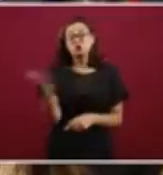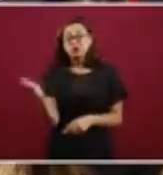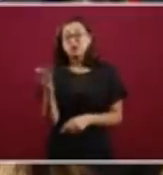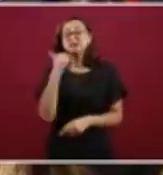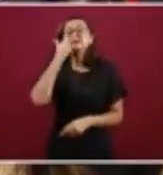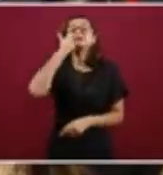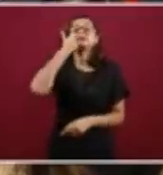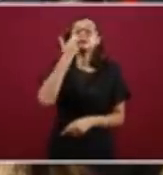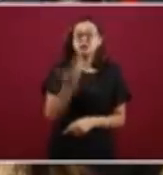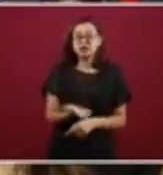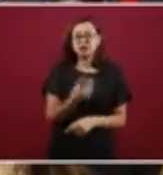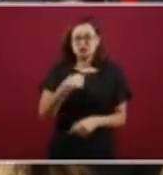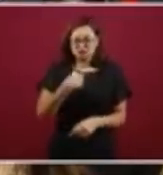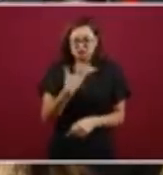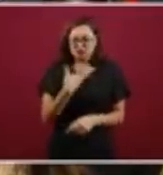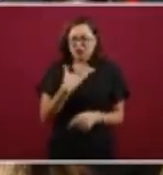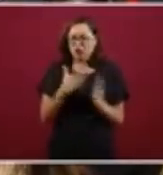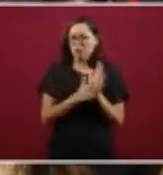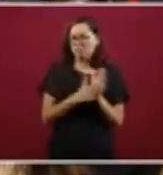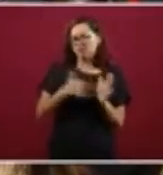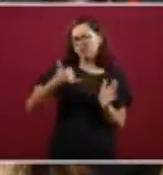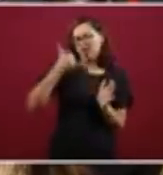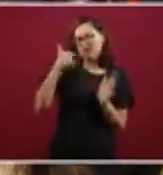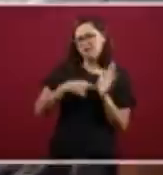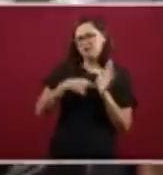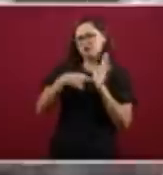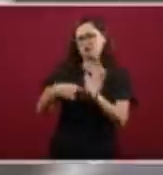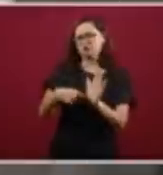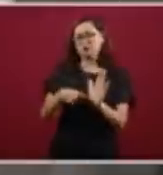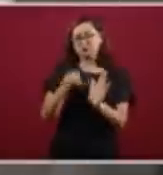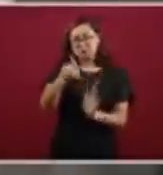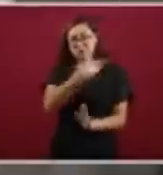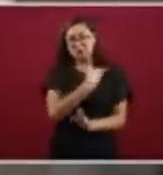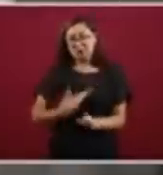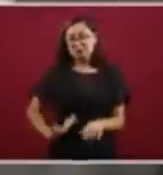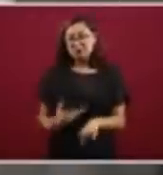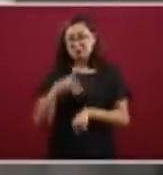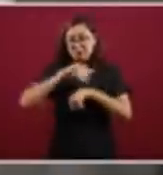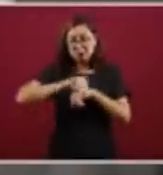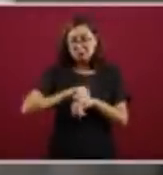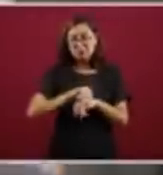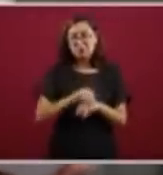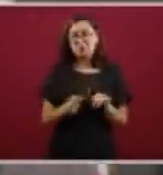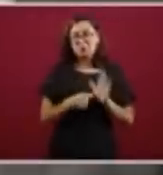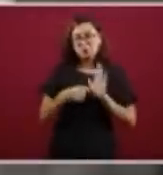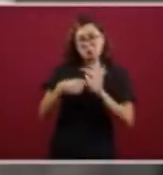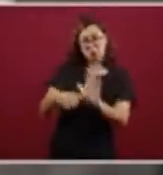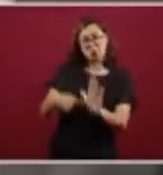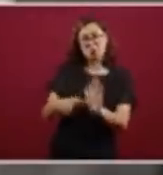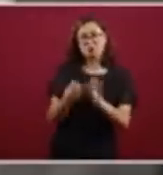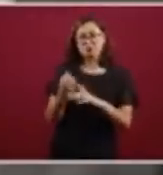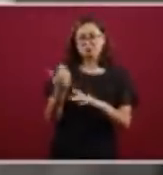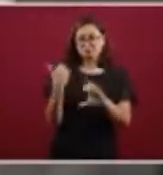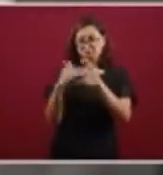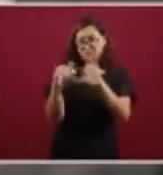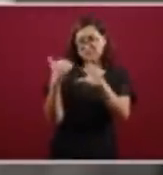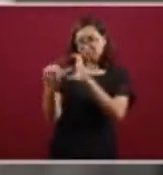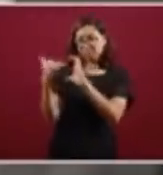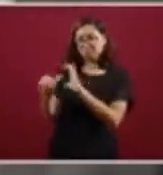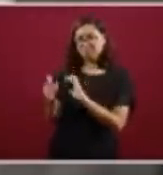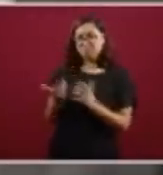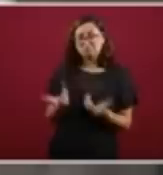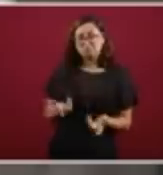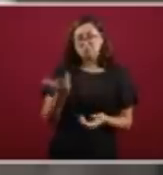gustan, aquí los traigo en mi teléfono y si el presidente lo permite, para que se los pueda llegar